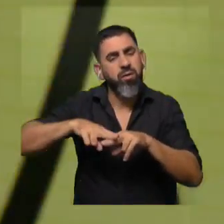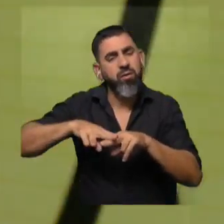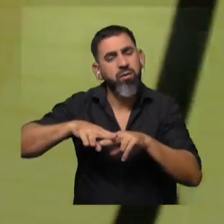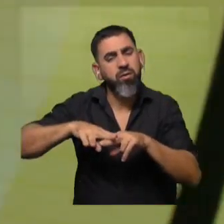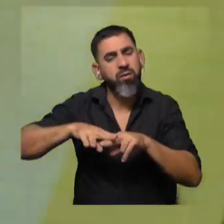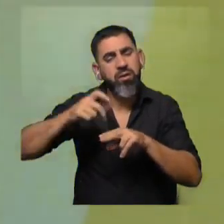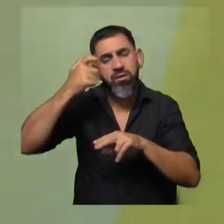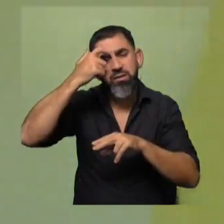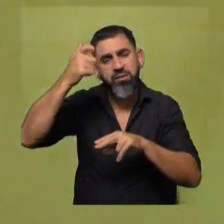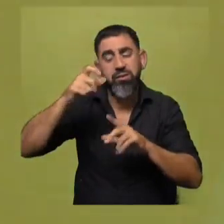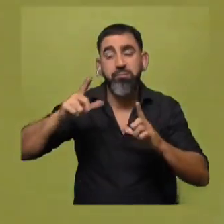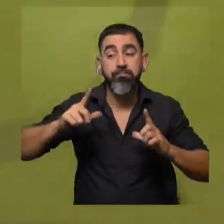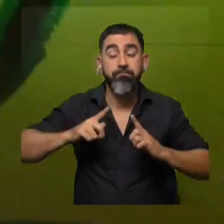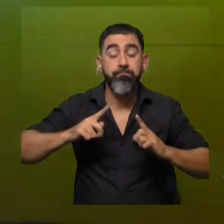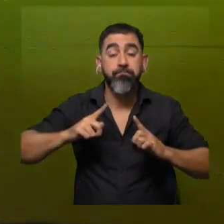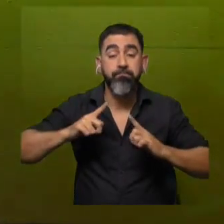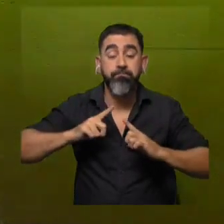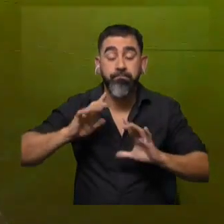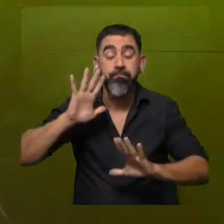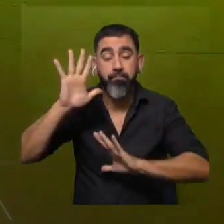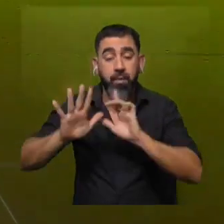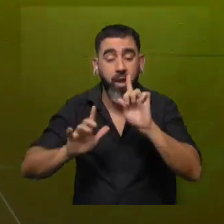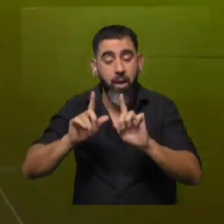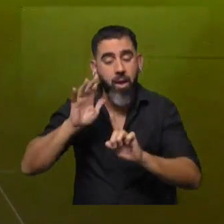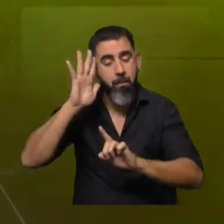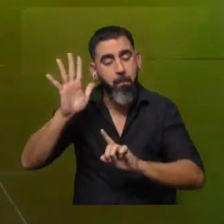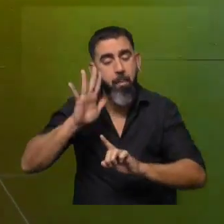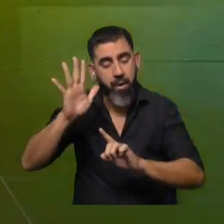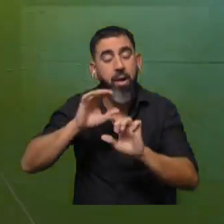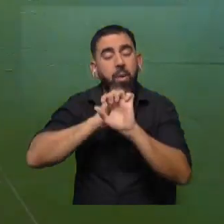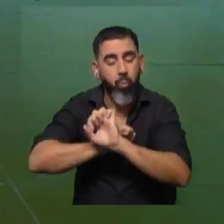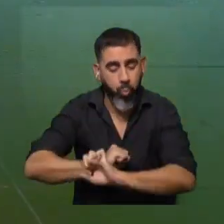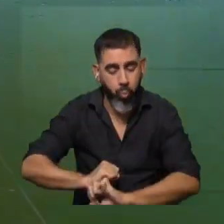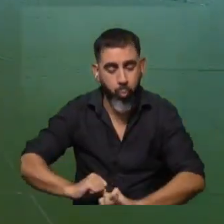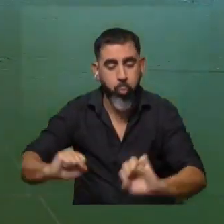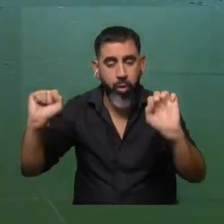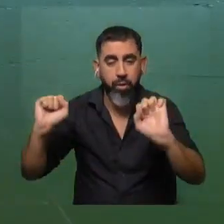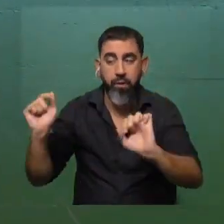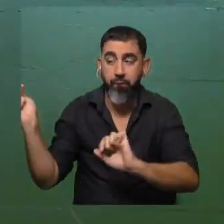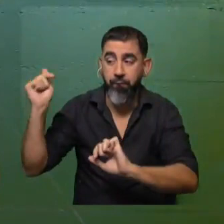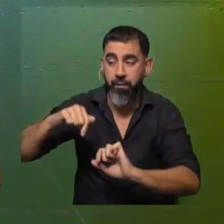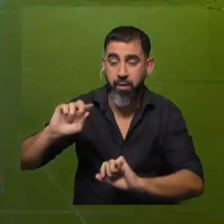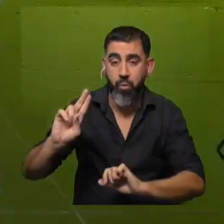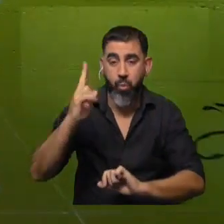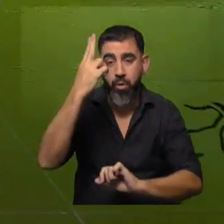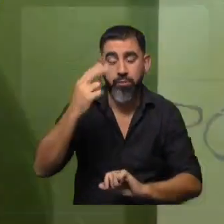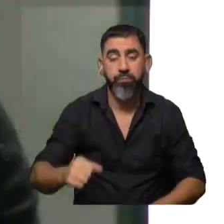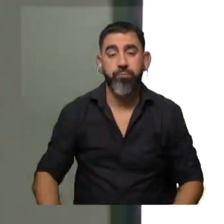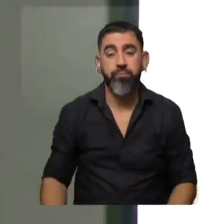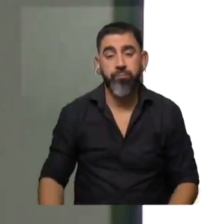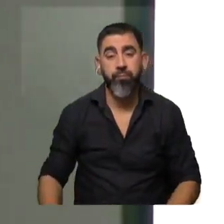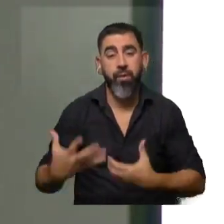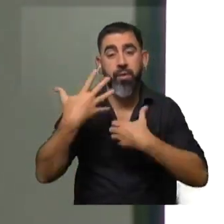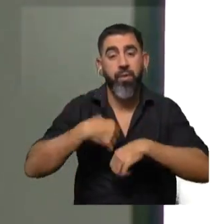que la ciencia estaba esperando, que de alguna manera sabíamos que podía llegar a Uruguay. Sí, el hallazgo de